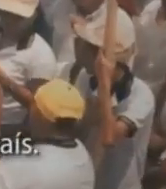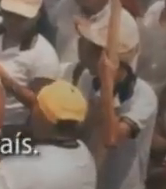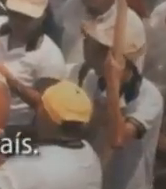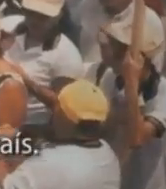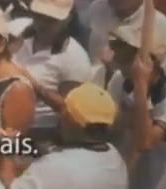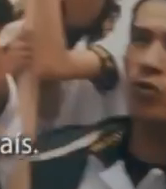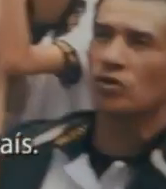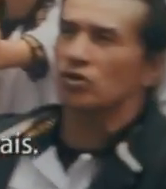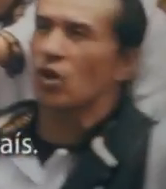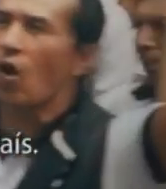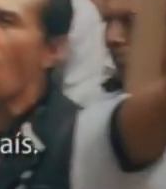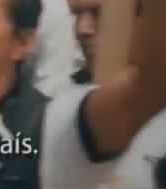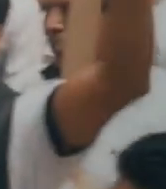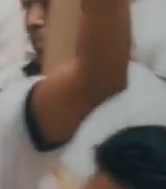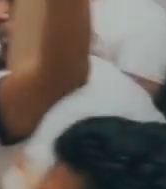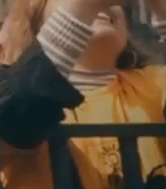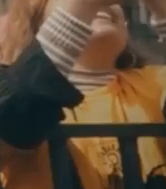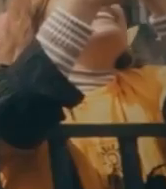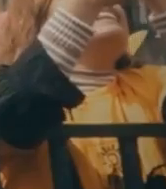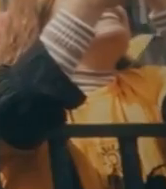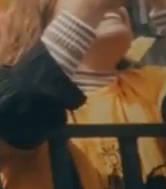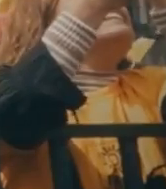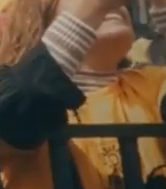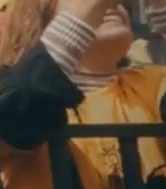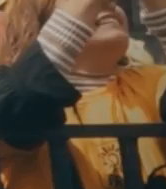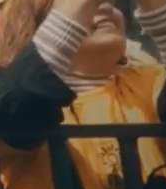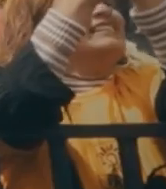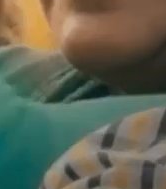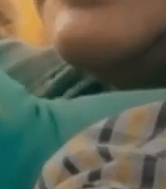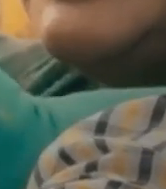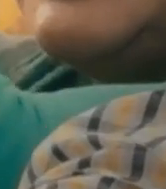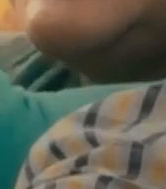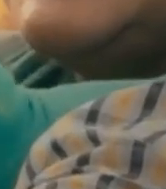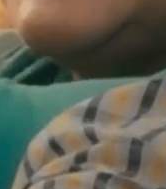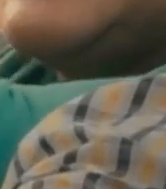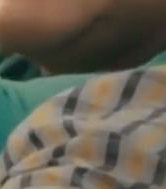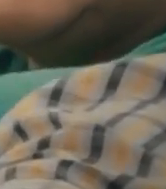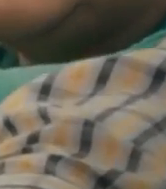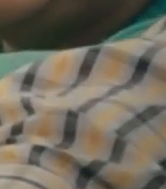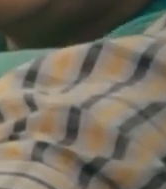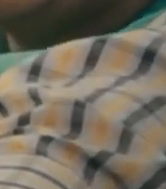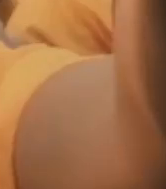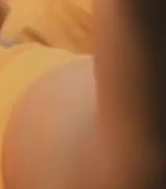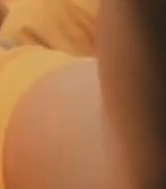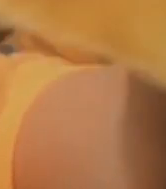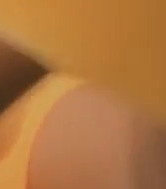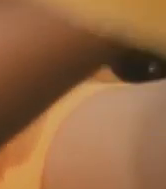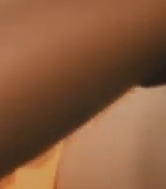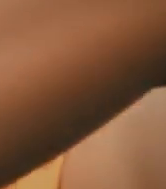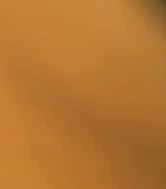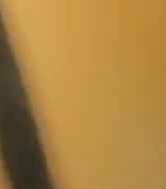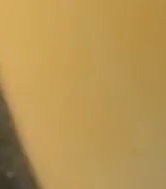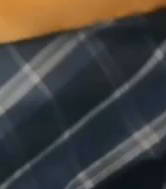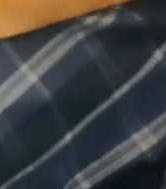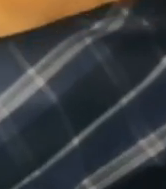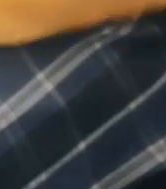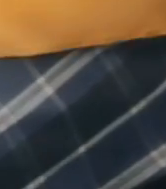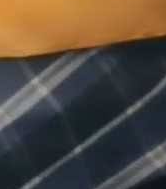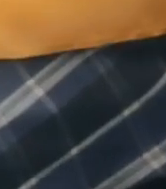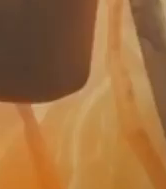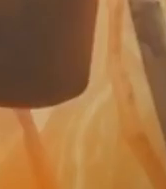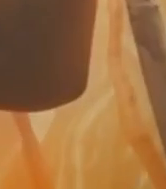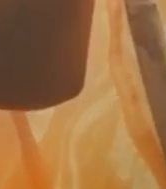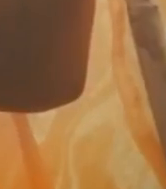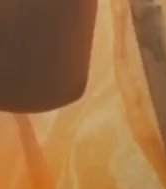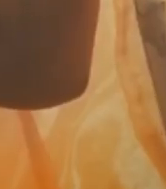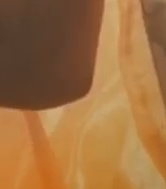nuevos gobernados en nuestro país. Tenemos que estar muy contentos, muy orgullosos de estos triunfos porque son reales. No es el triunfo